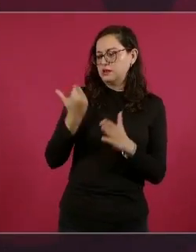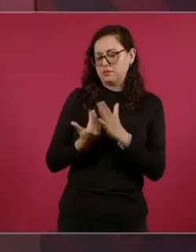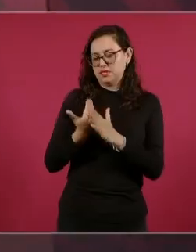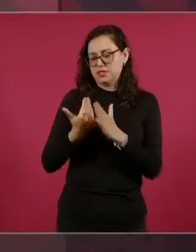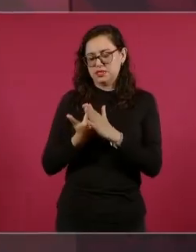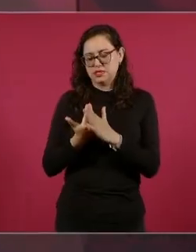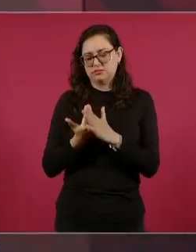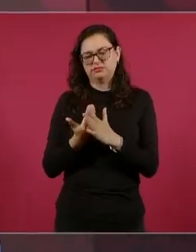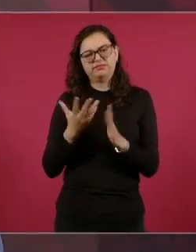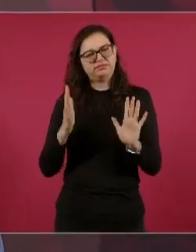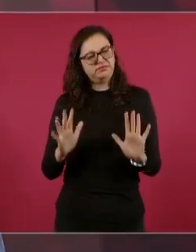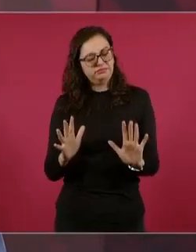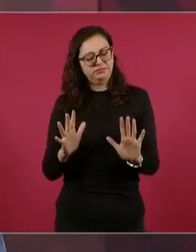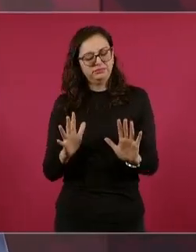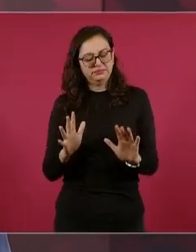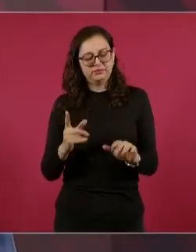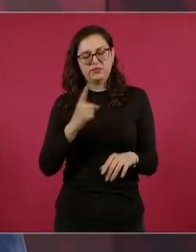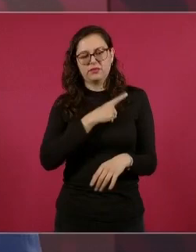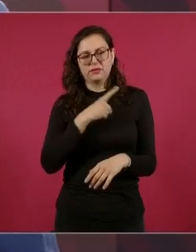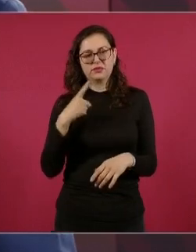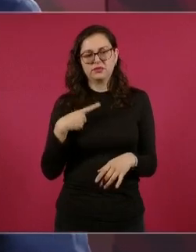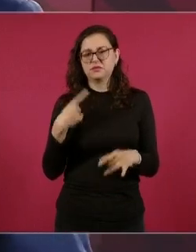nuestro pueblo es